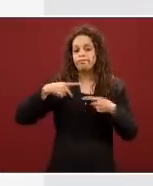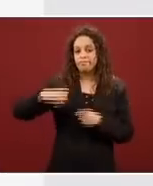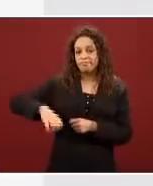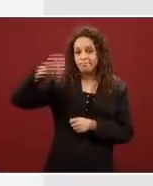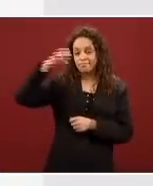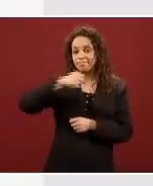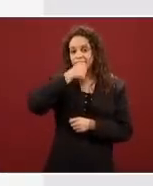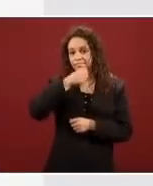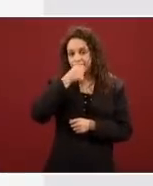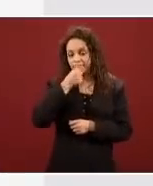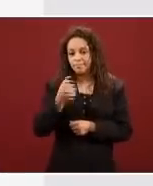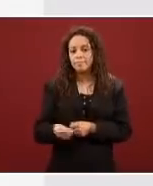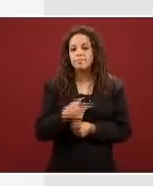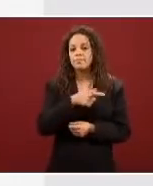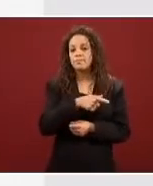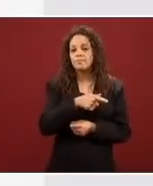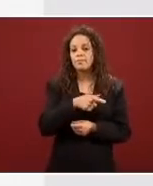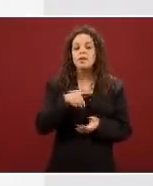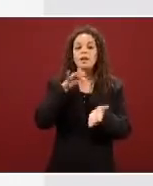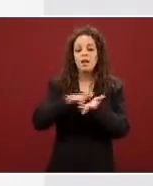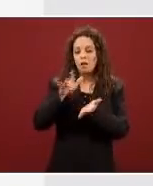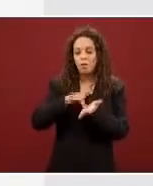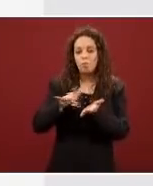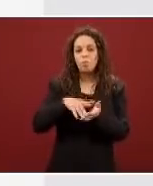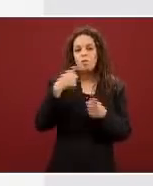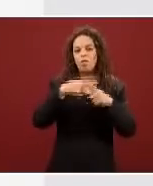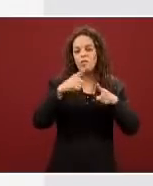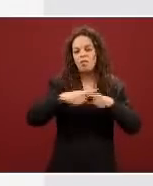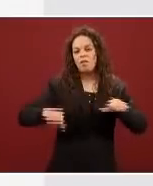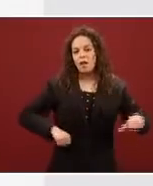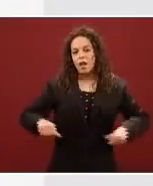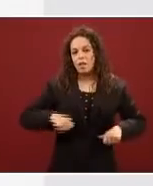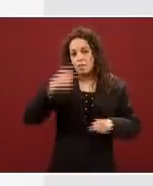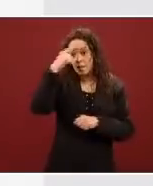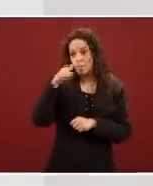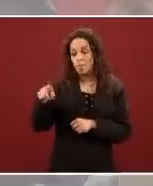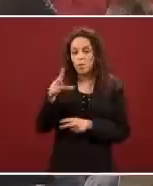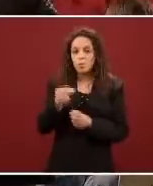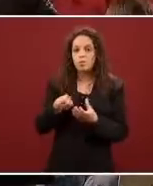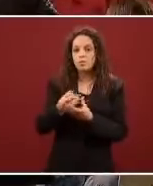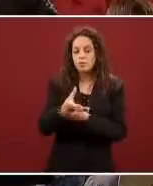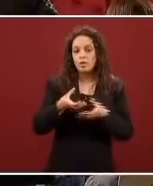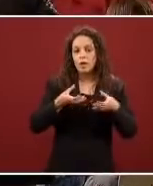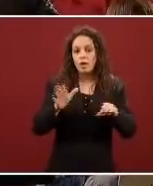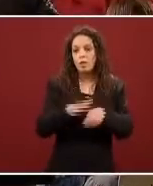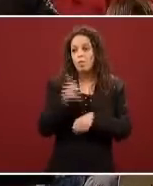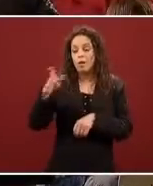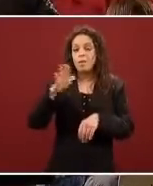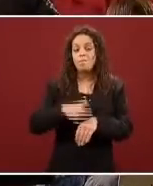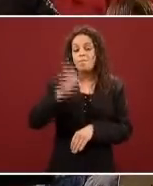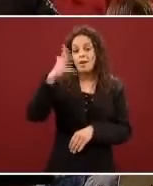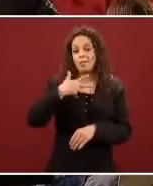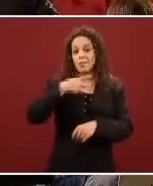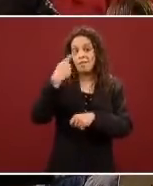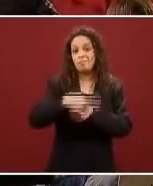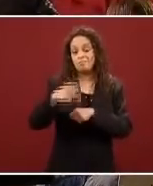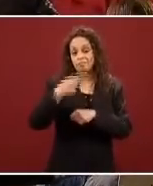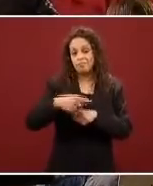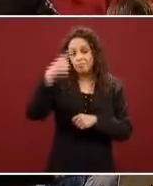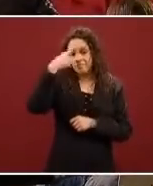hacer sus actividades para que no tengan que salir. Recuerden que ellos son los que en mayor riesgo están de complicarse en el